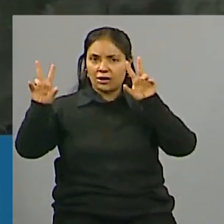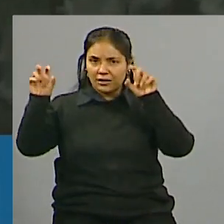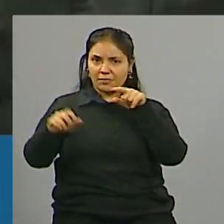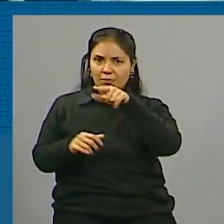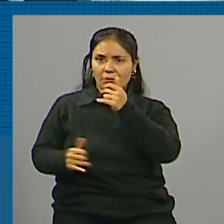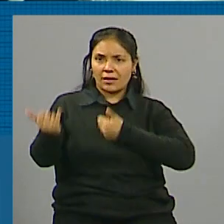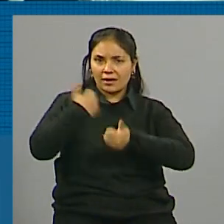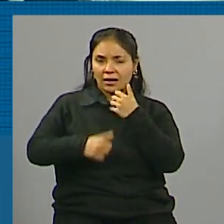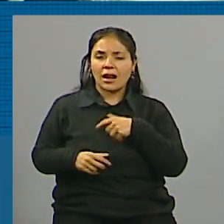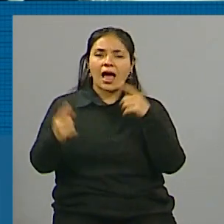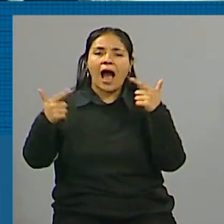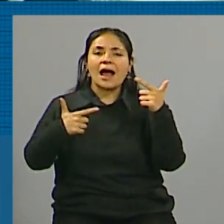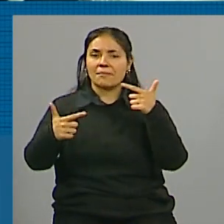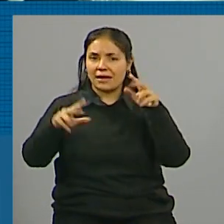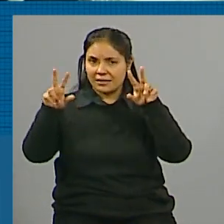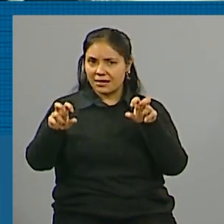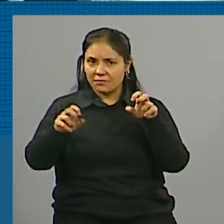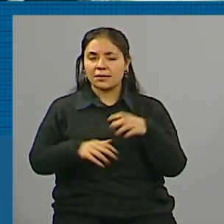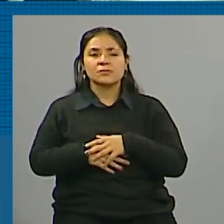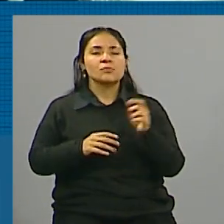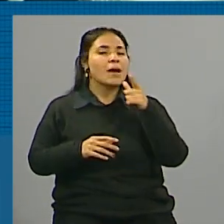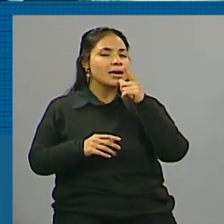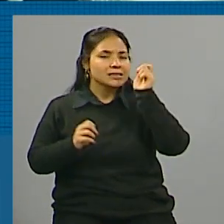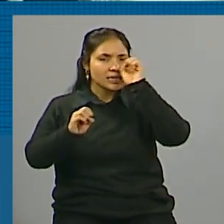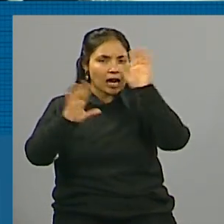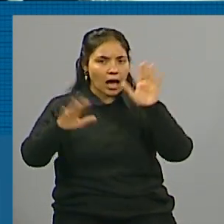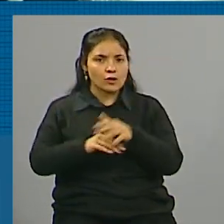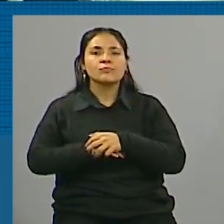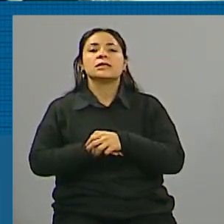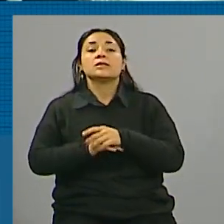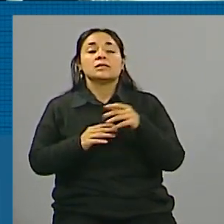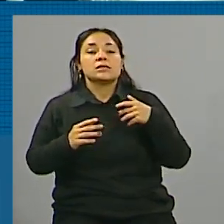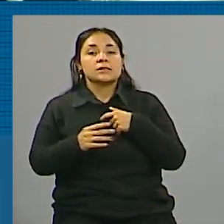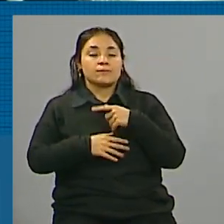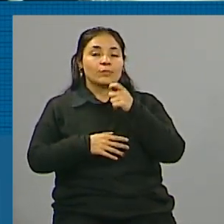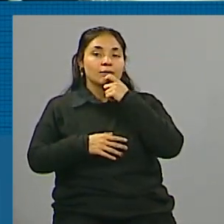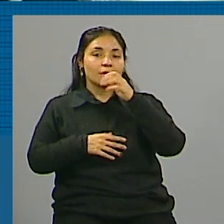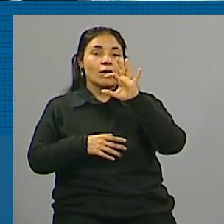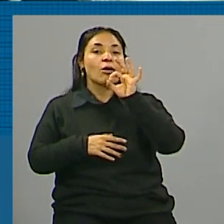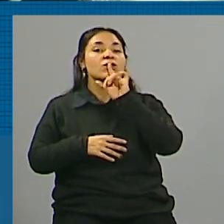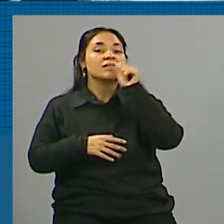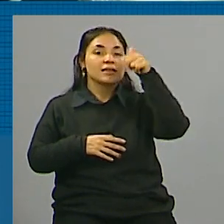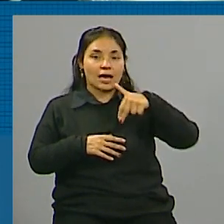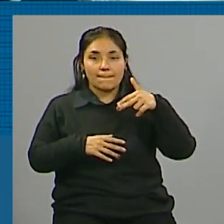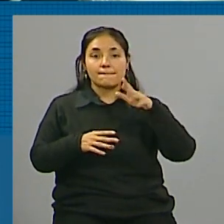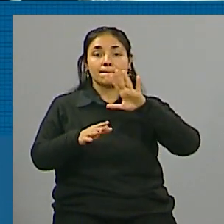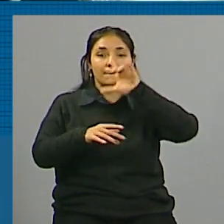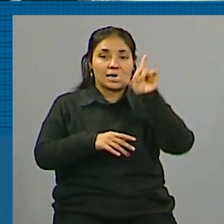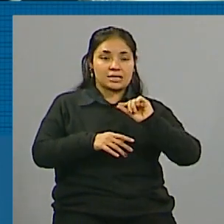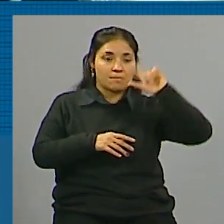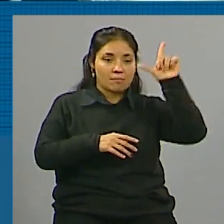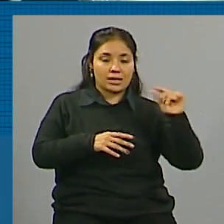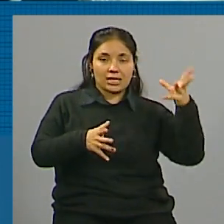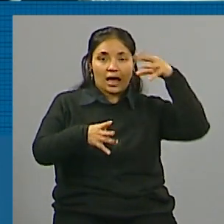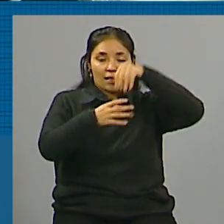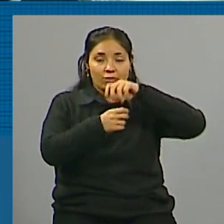vos de las armas, que me parece que está bueno, porque vos decías, bueno, de pronto intervienen los países de la OTAN con la ayuda que llega a